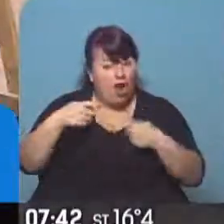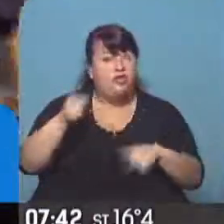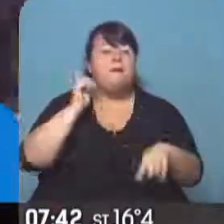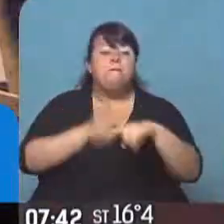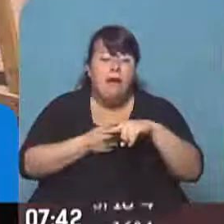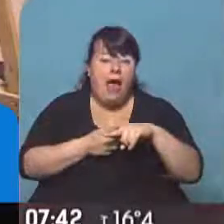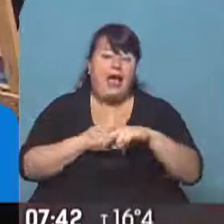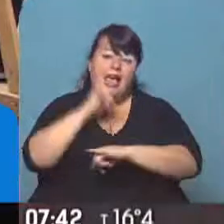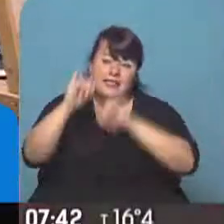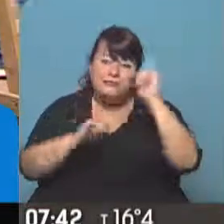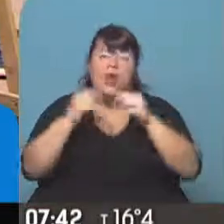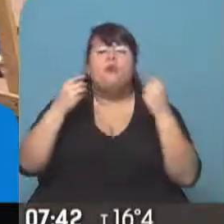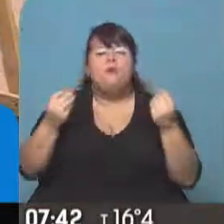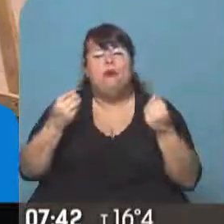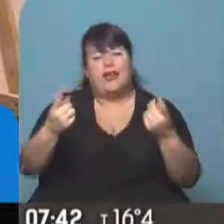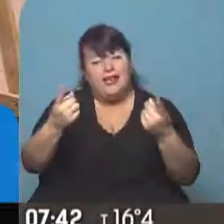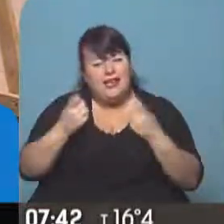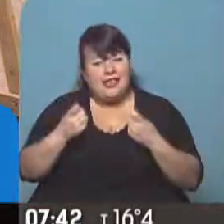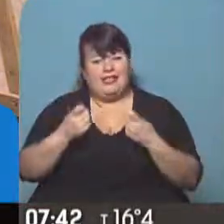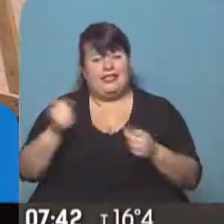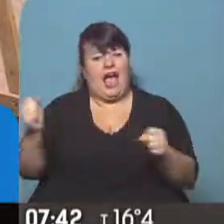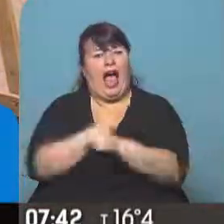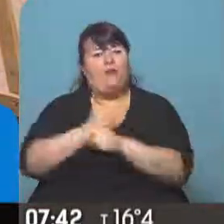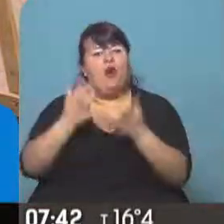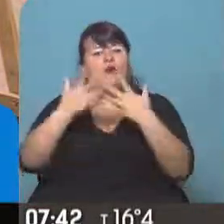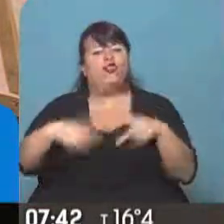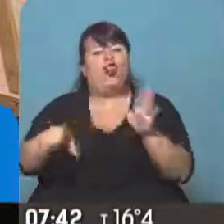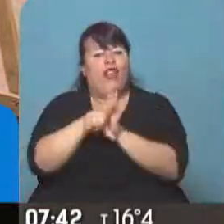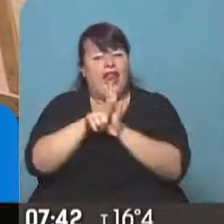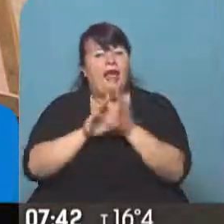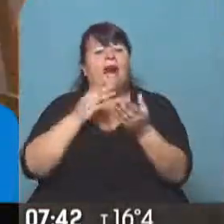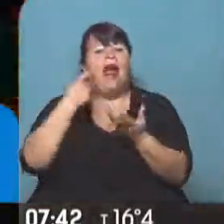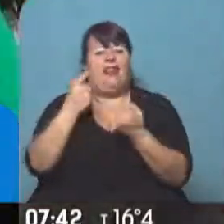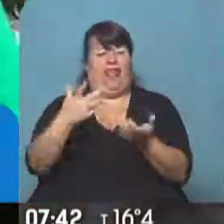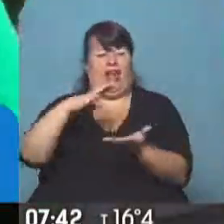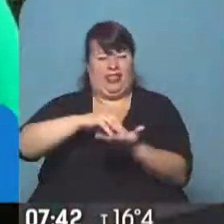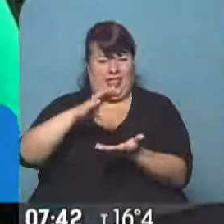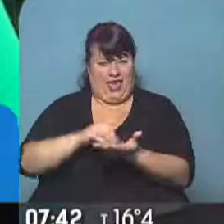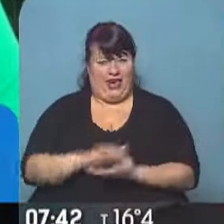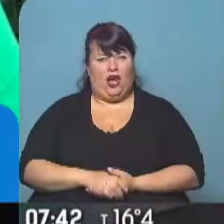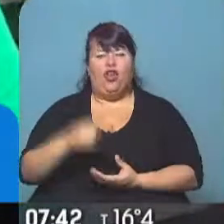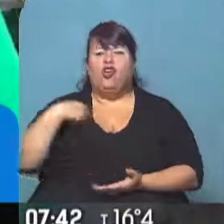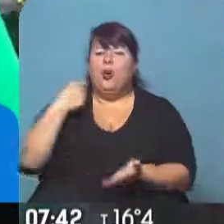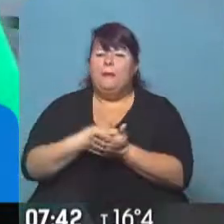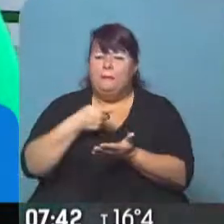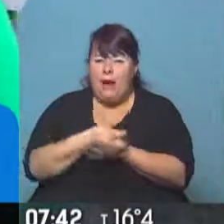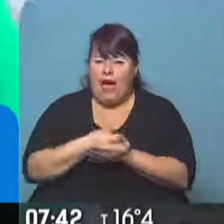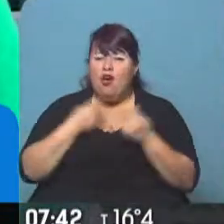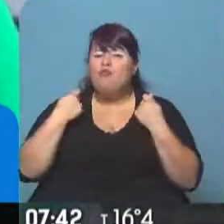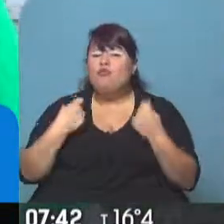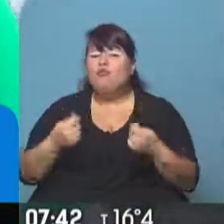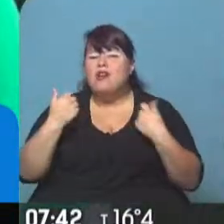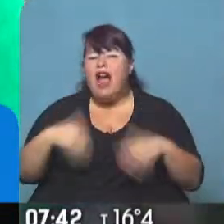sino también para explicar el por qué necesitan que se apruebe el proyecto de ley de acceso a las tierras. Pagamos unos costos